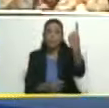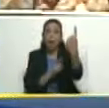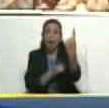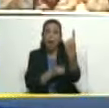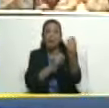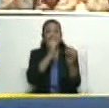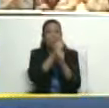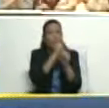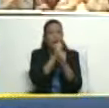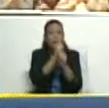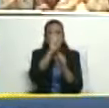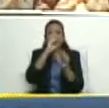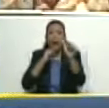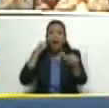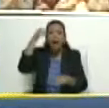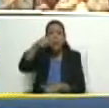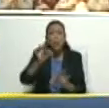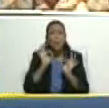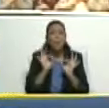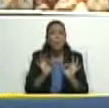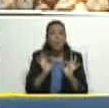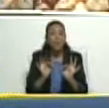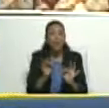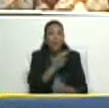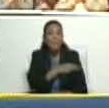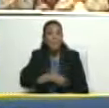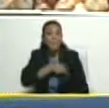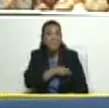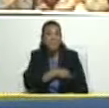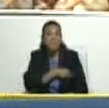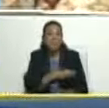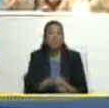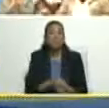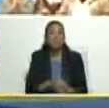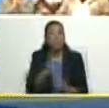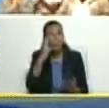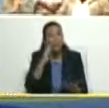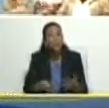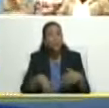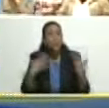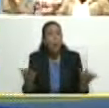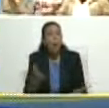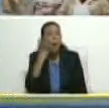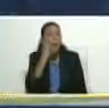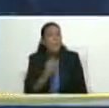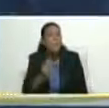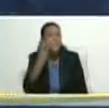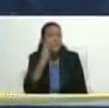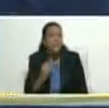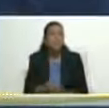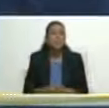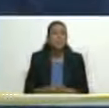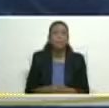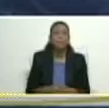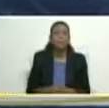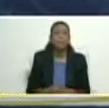trabajado de manera especial esta gran misión. Dame tu visión sobre la gracias, gran misión. Presidente.